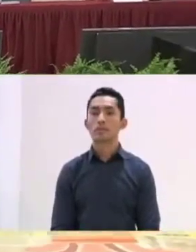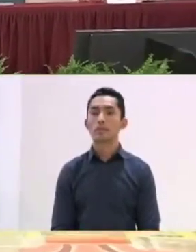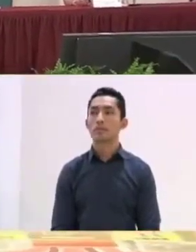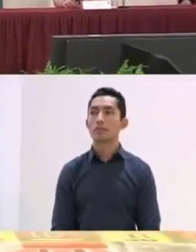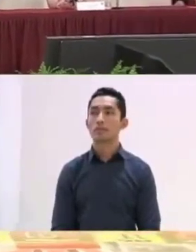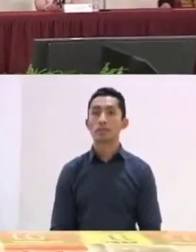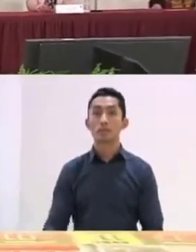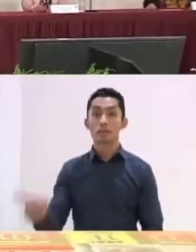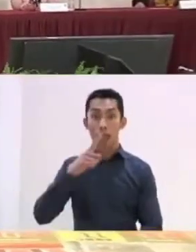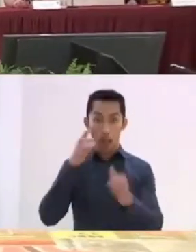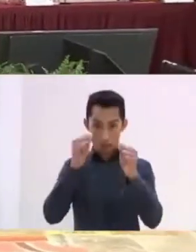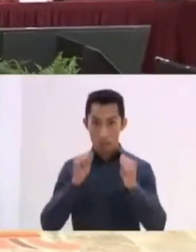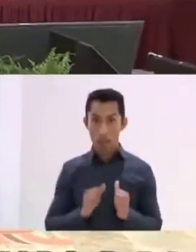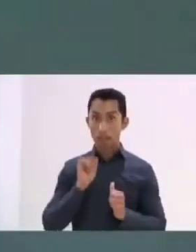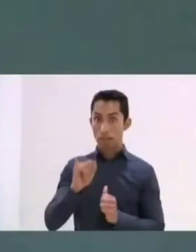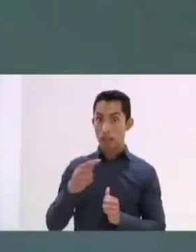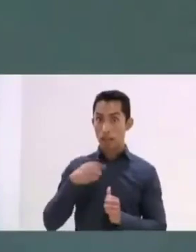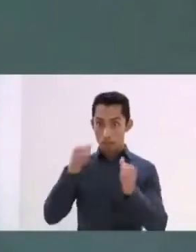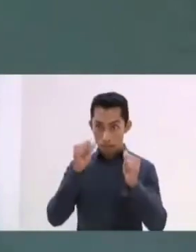¿Me van a escuchar?